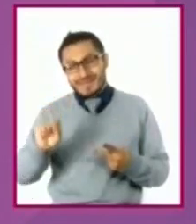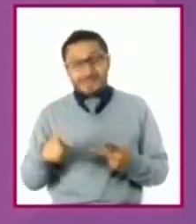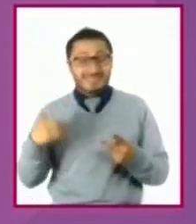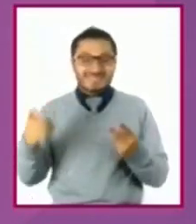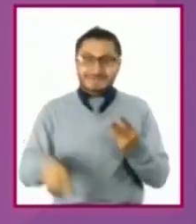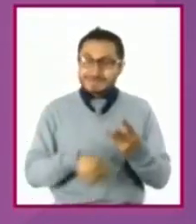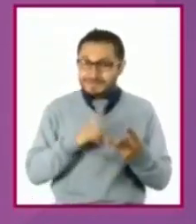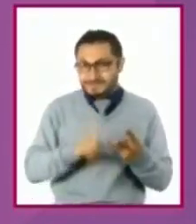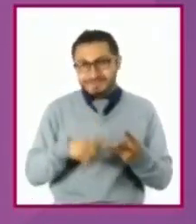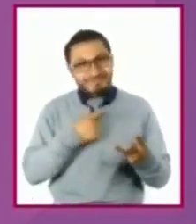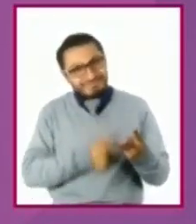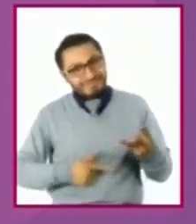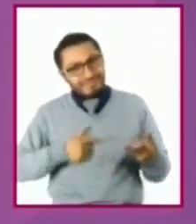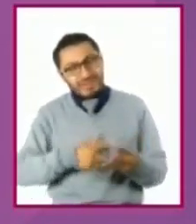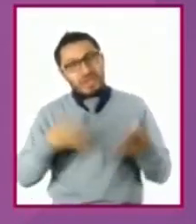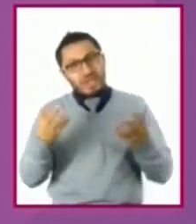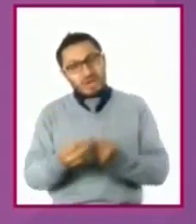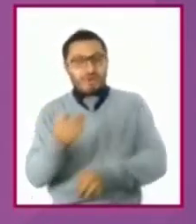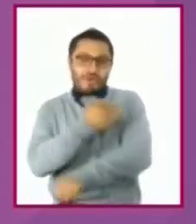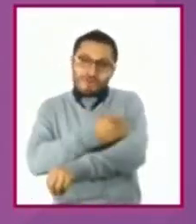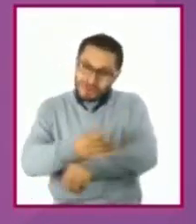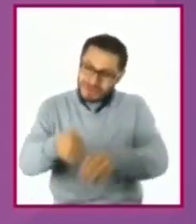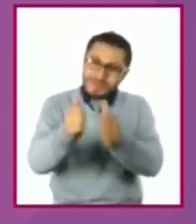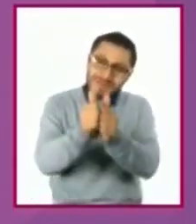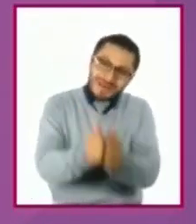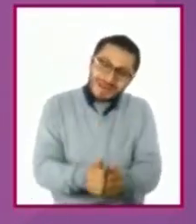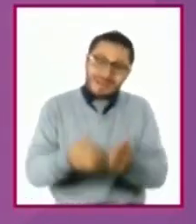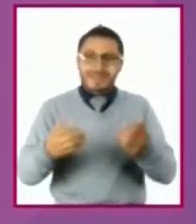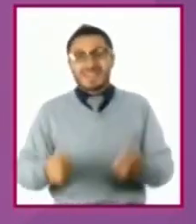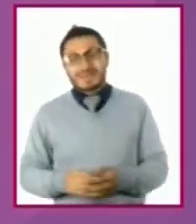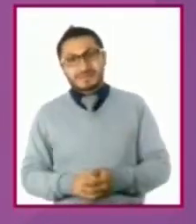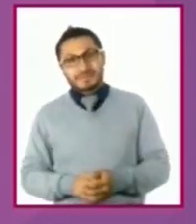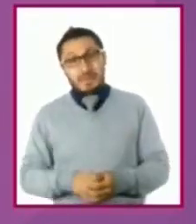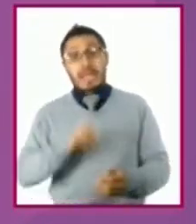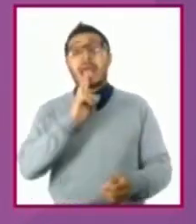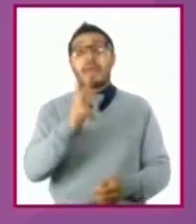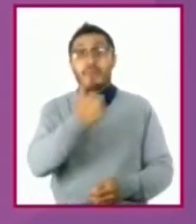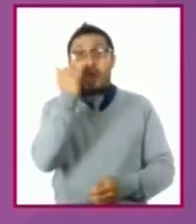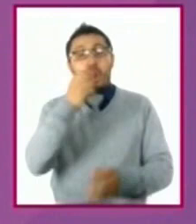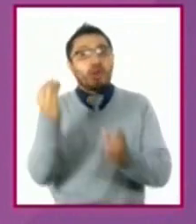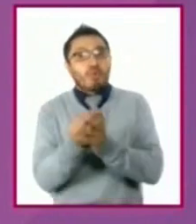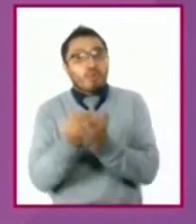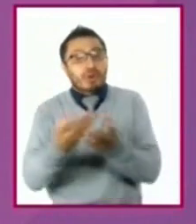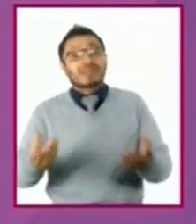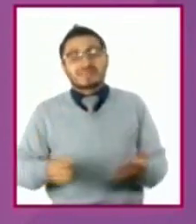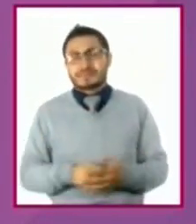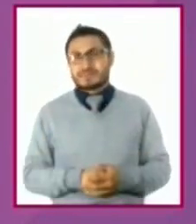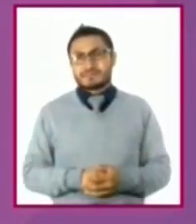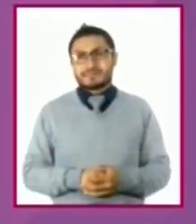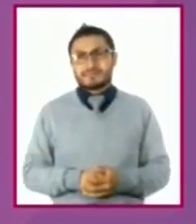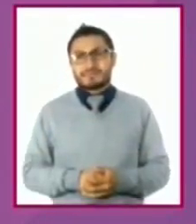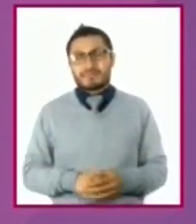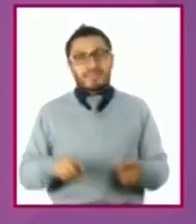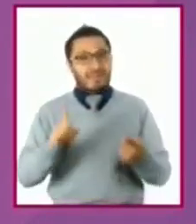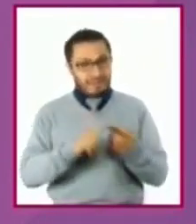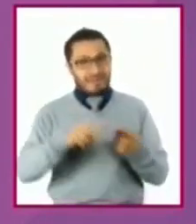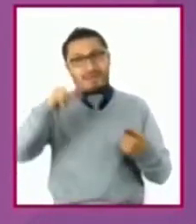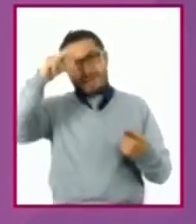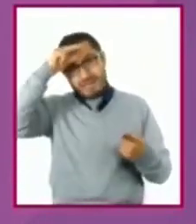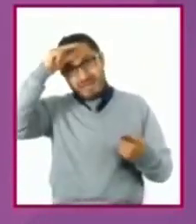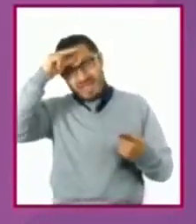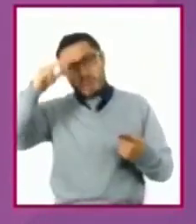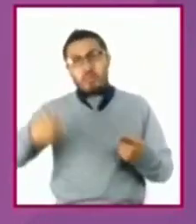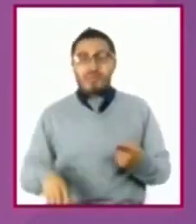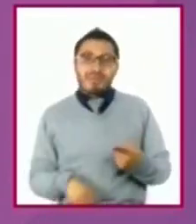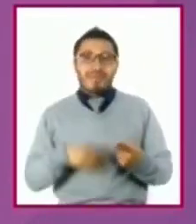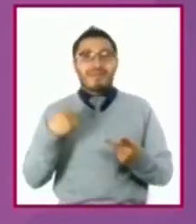le gusta estar con su familia. El mejor alumno de la clase. Es listo,